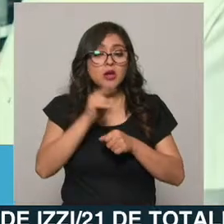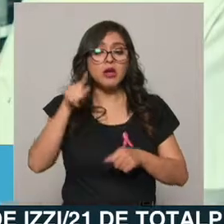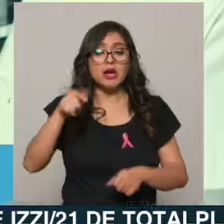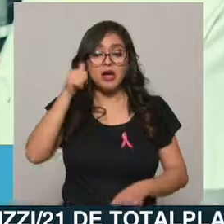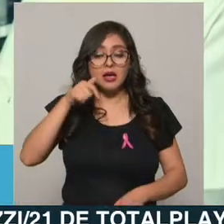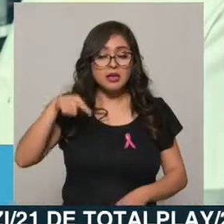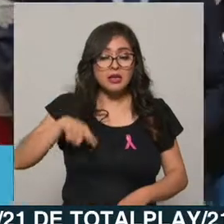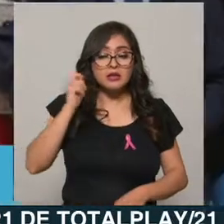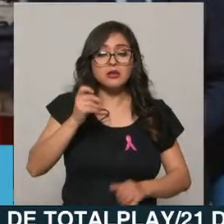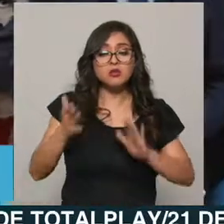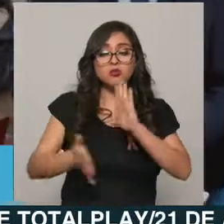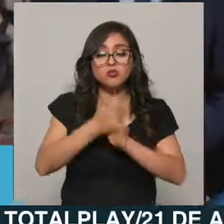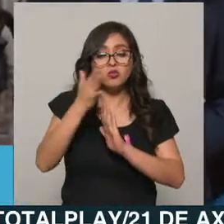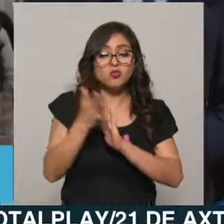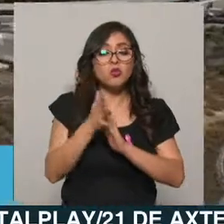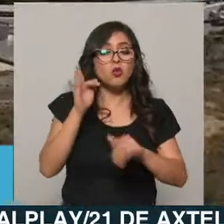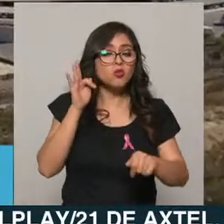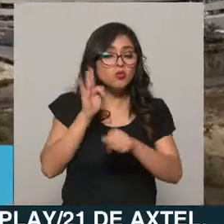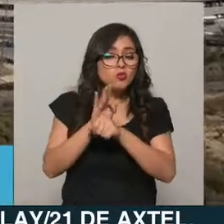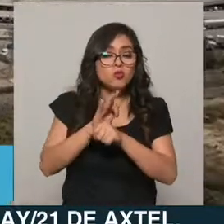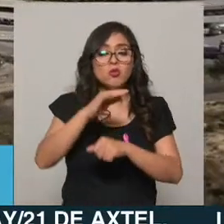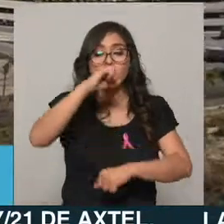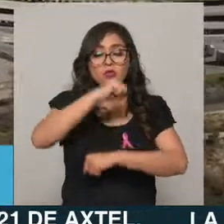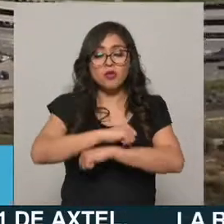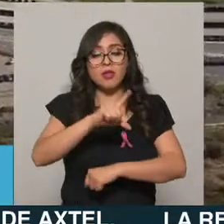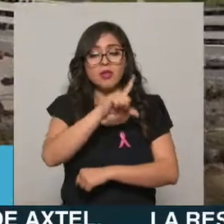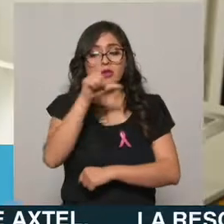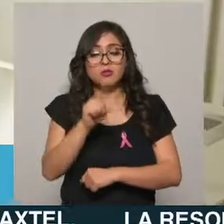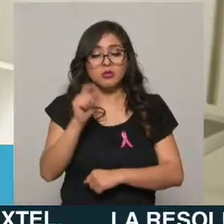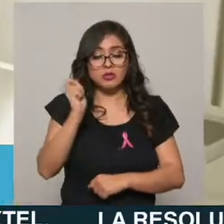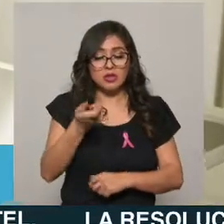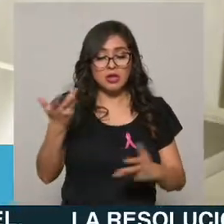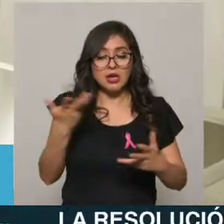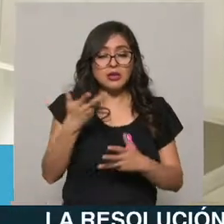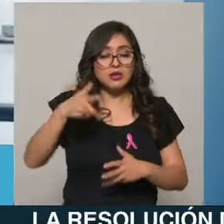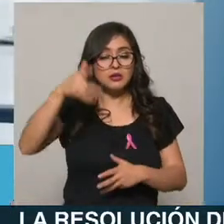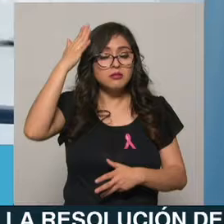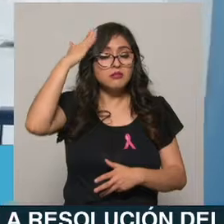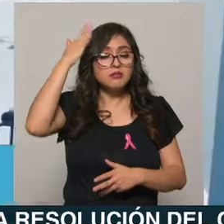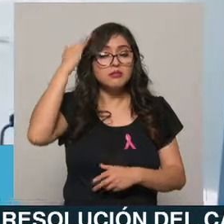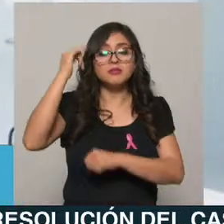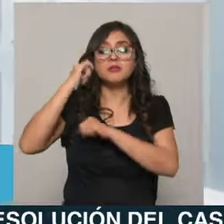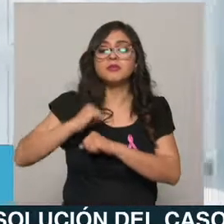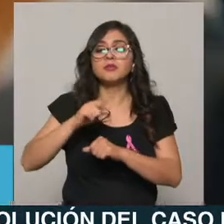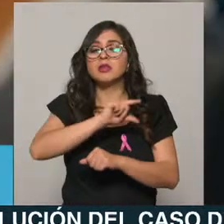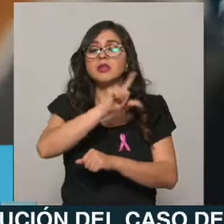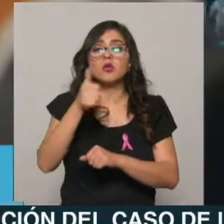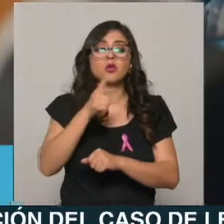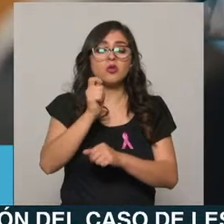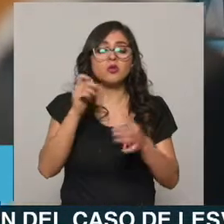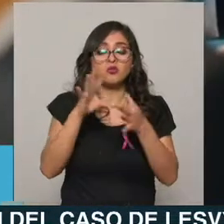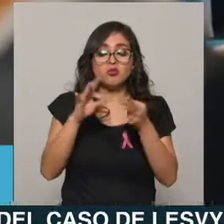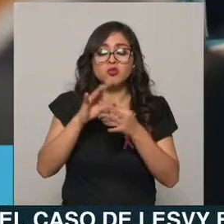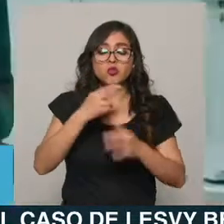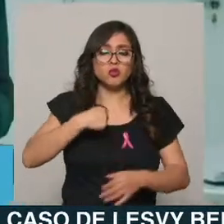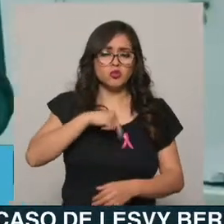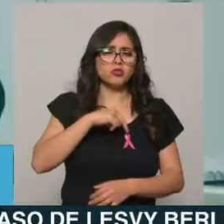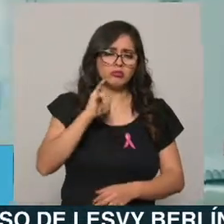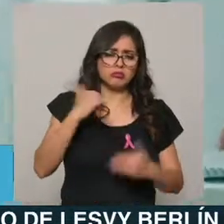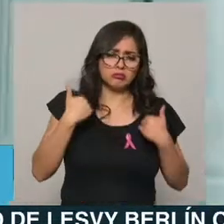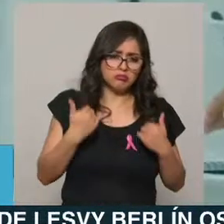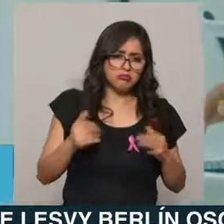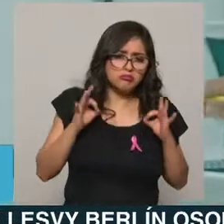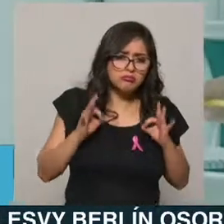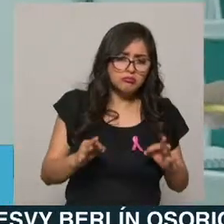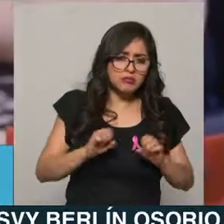somos estrictos, entonces podemos desarrollar un tema de liderazgo porque la gente entonces va a confiar en que nosotros somos congruentes.